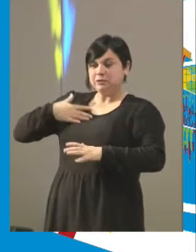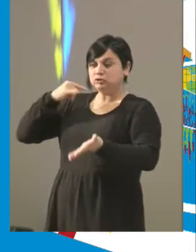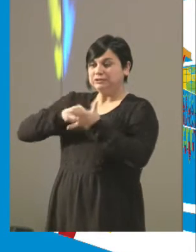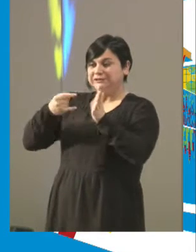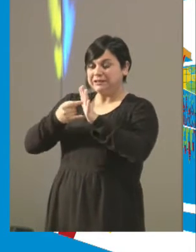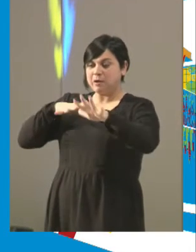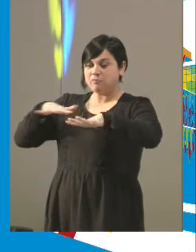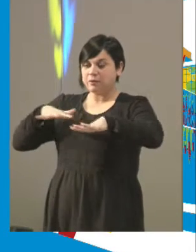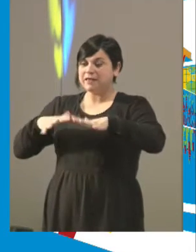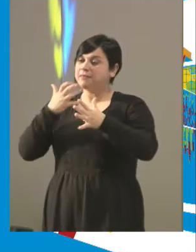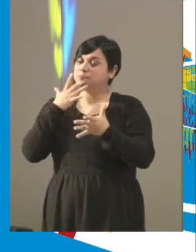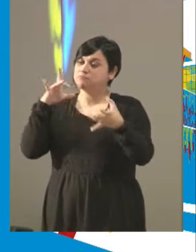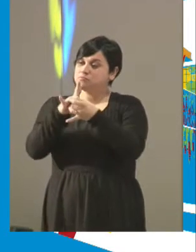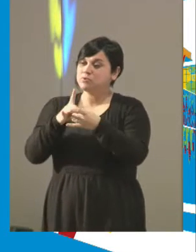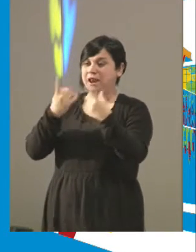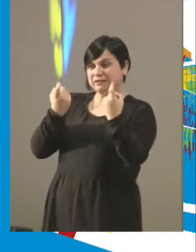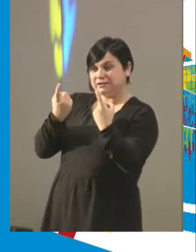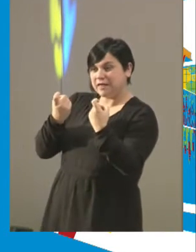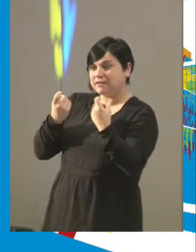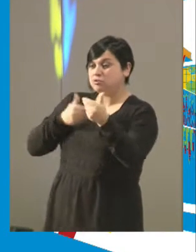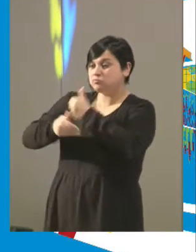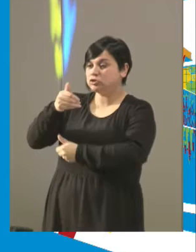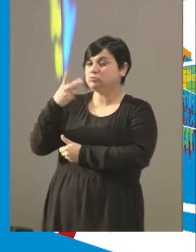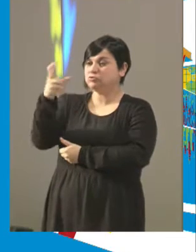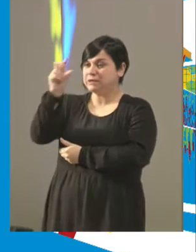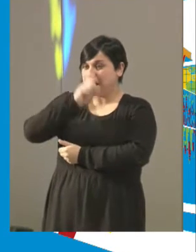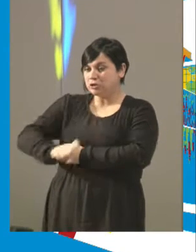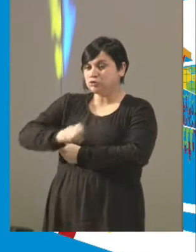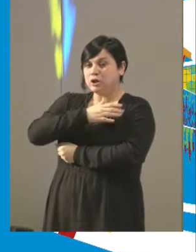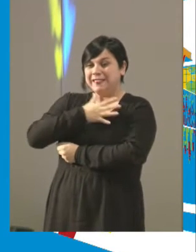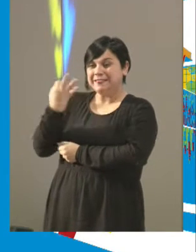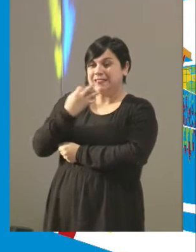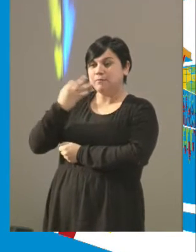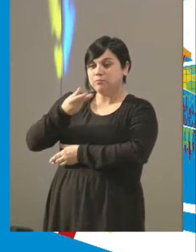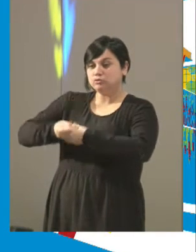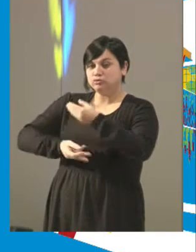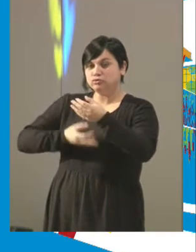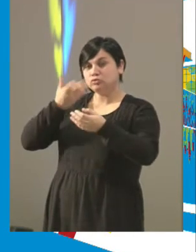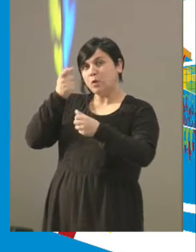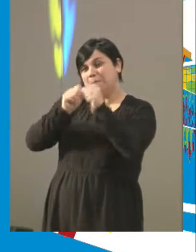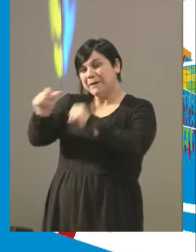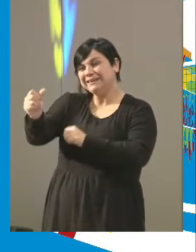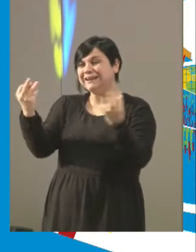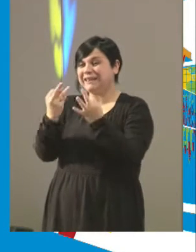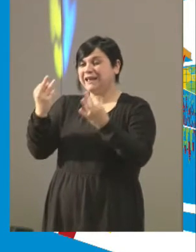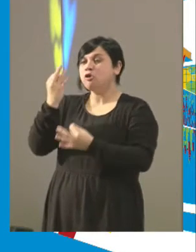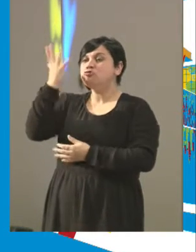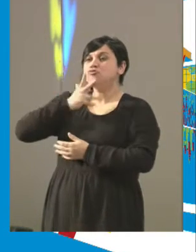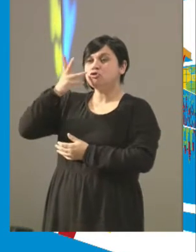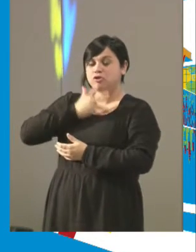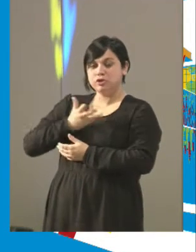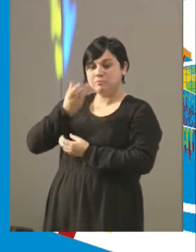adecuado a las necesidades de movilidad en el siglo XXI, en los próximos 20 años, evidentemente tenemos que partir de un conocimiento muy justo